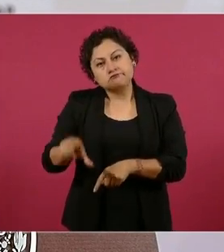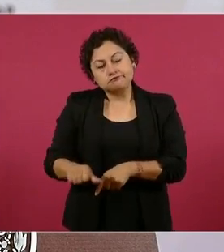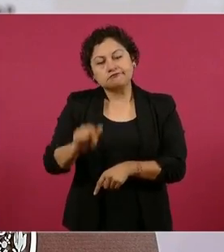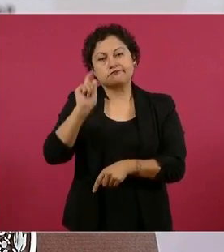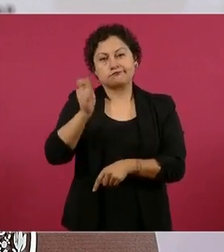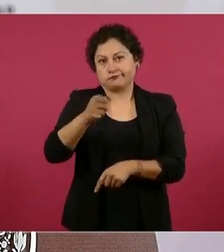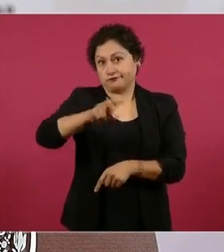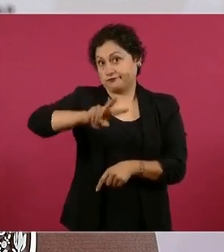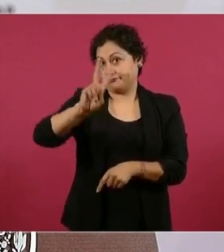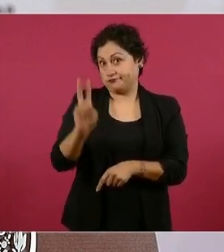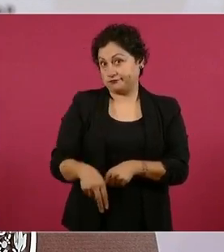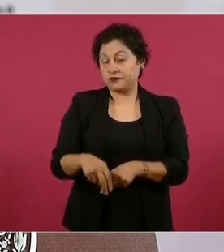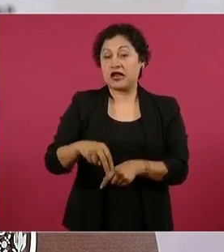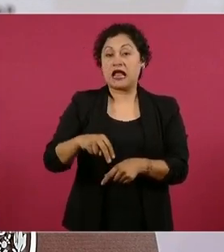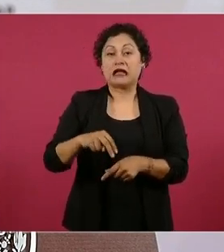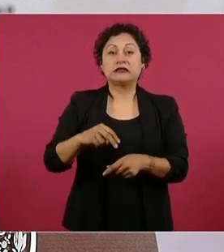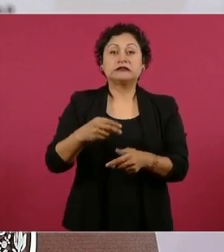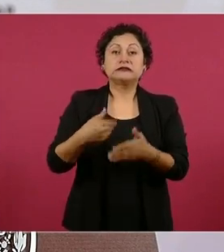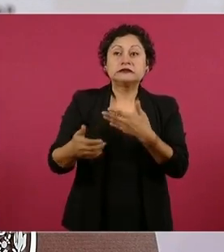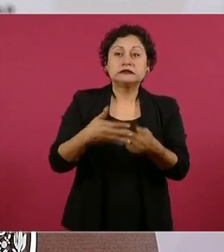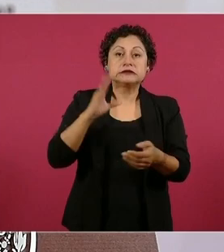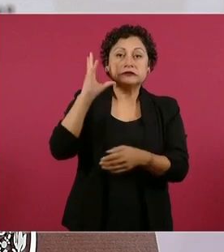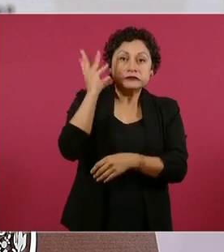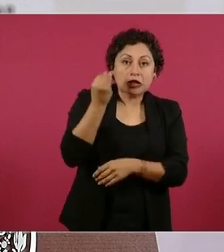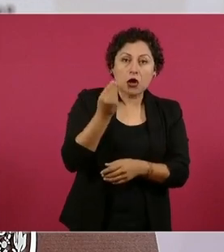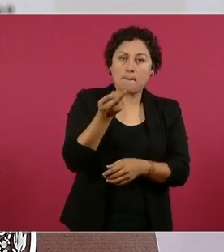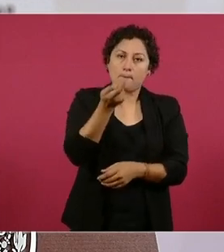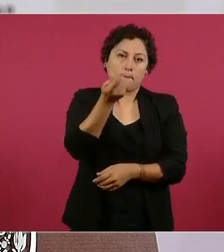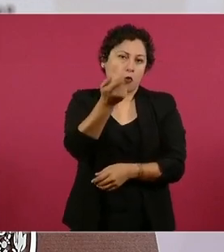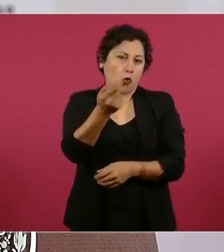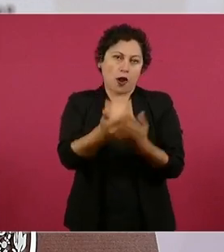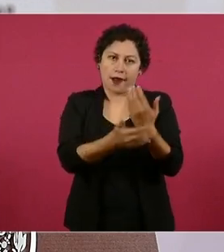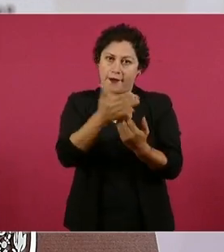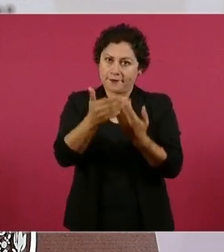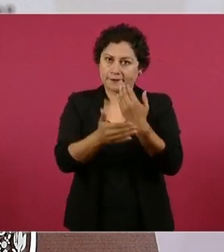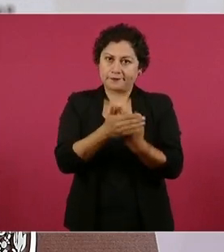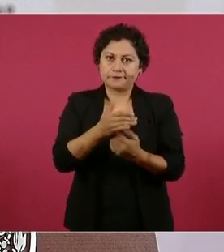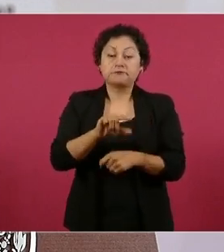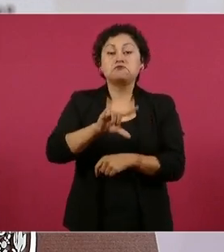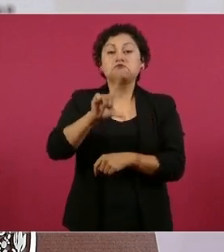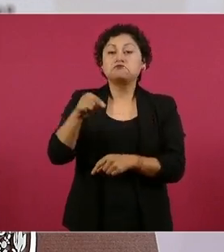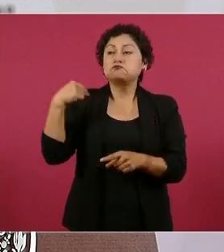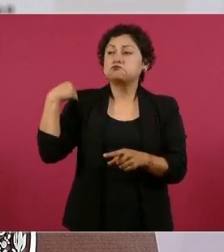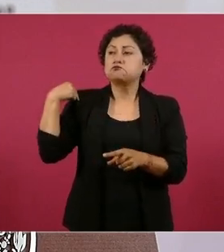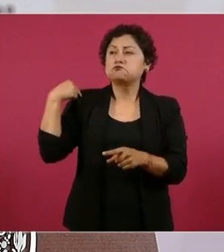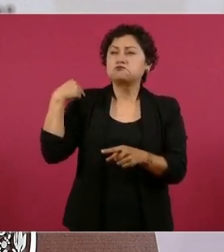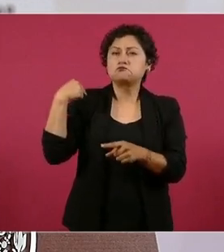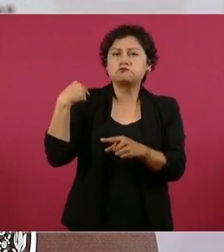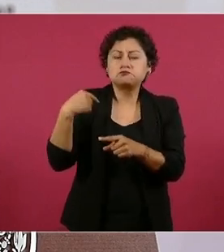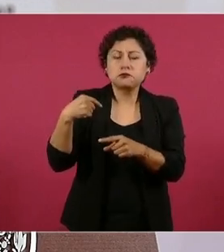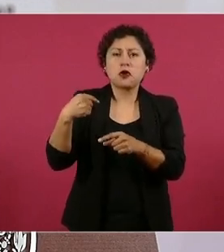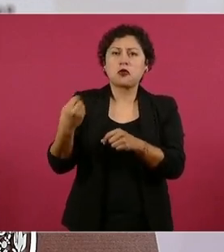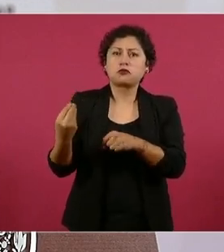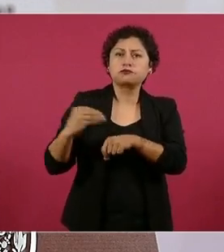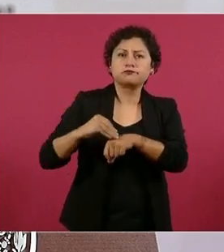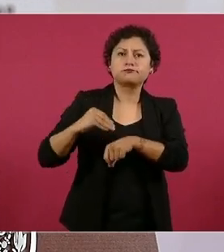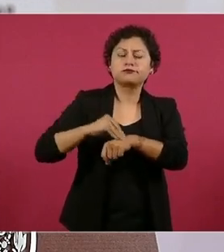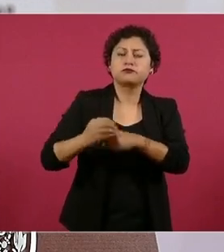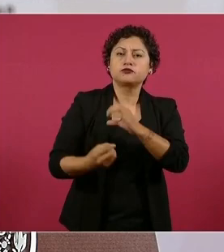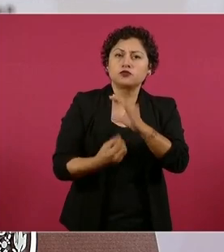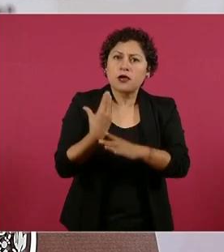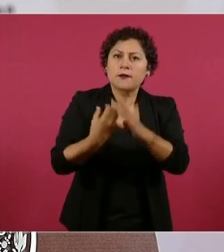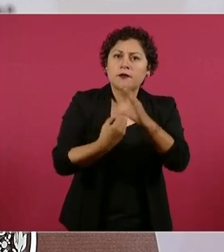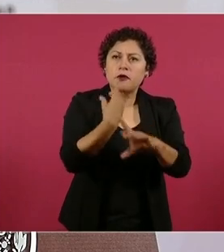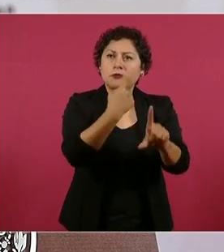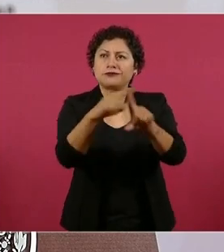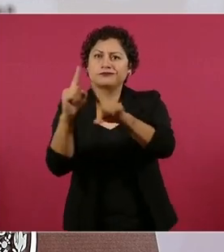baja tecnología, se fueron implementando nuevas técnicas de construcción, se fueron capacitando los astilleros